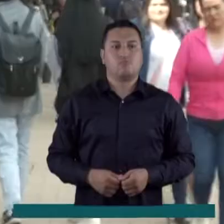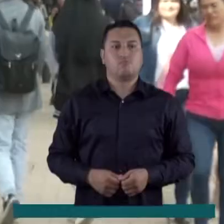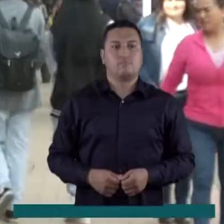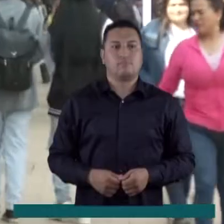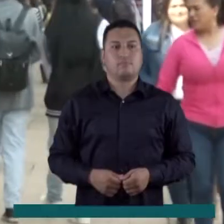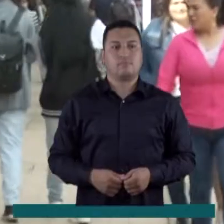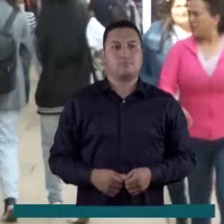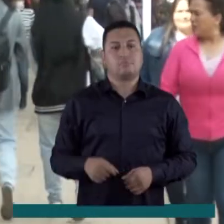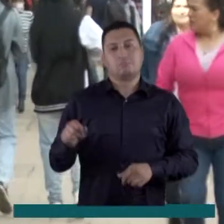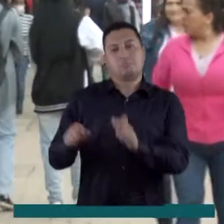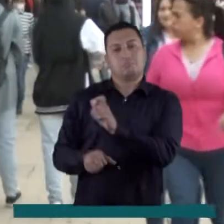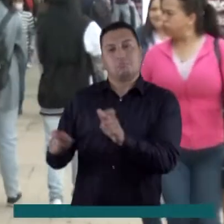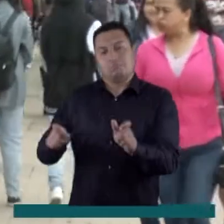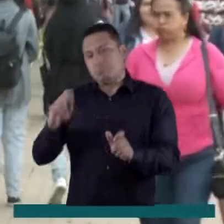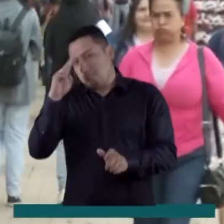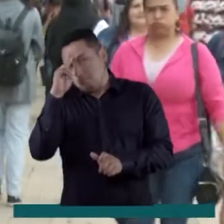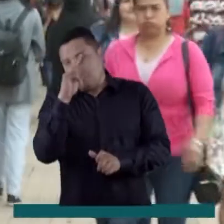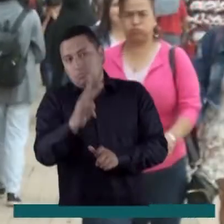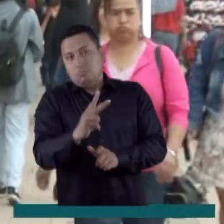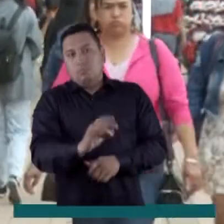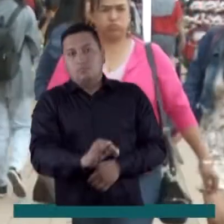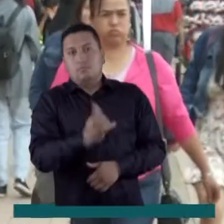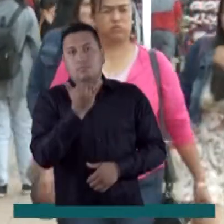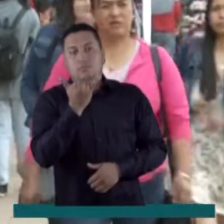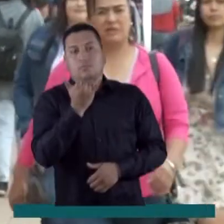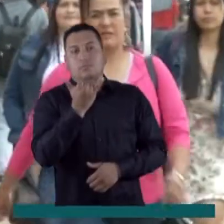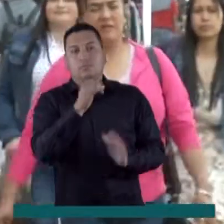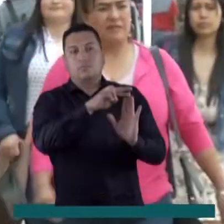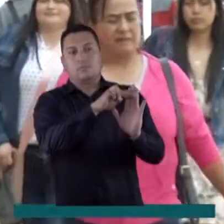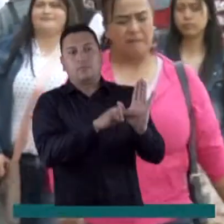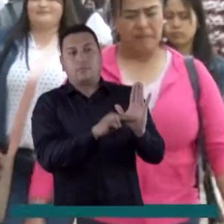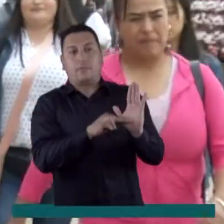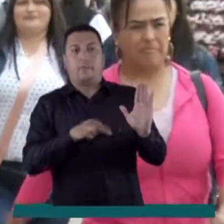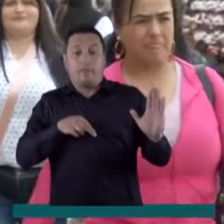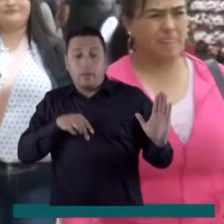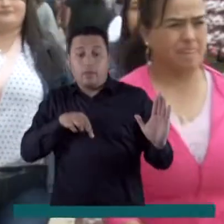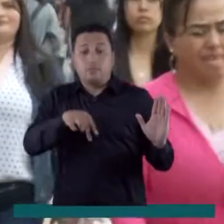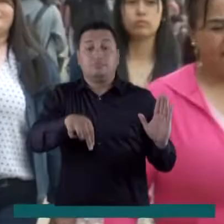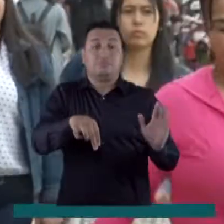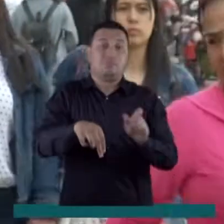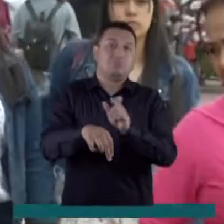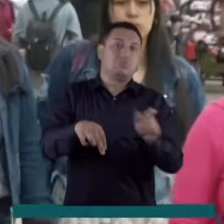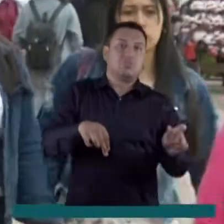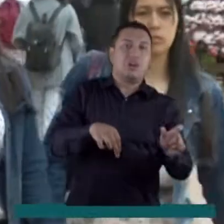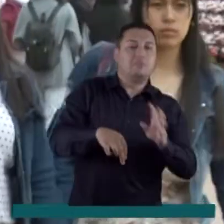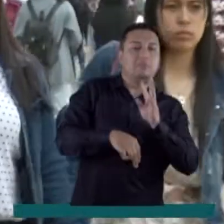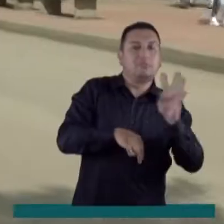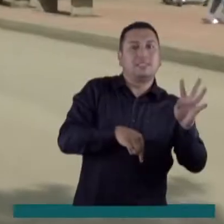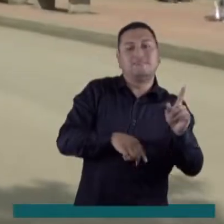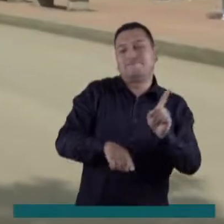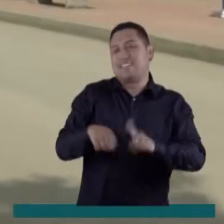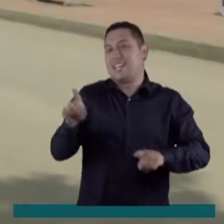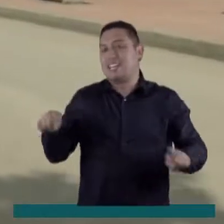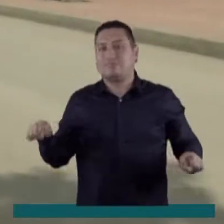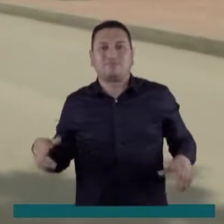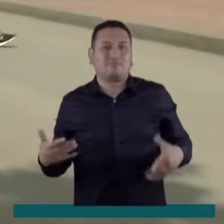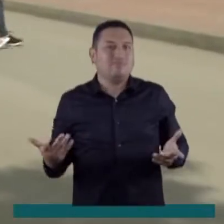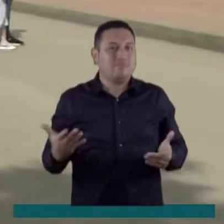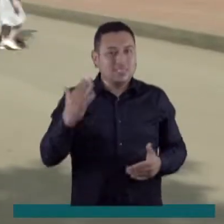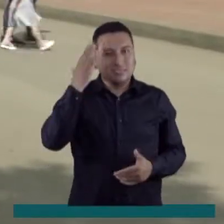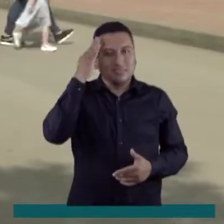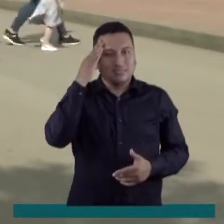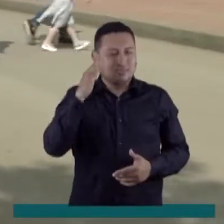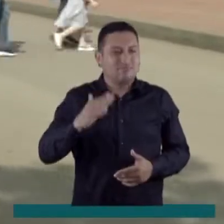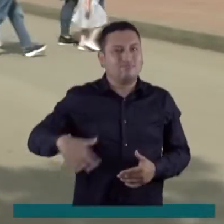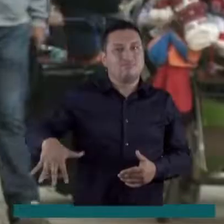Hay gente que sí respeta las normas de tránsito y pues como peatones, y hay gente que no. Hay de todo, pero pues sí,